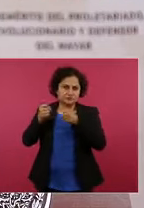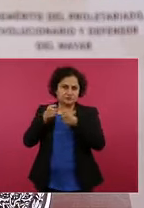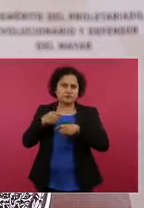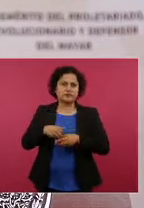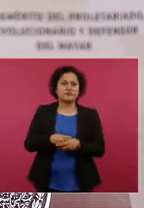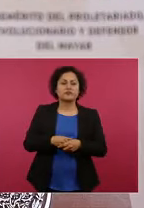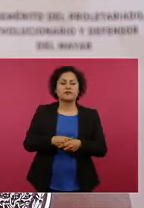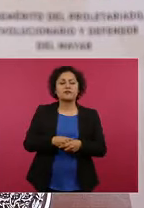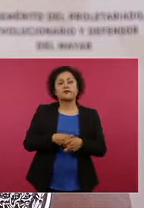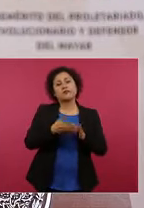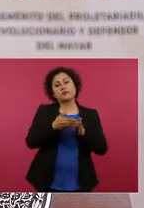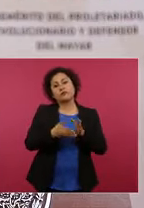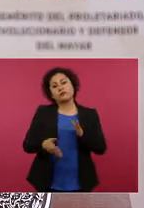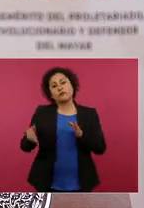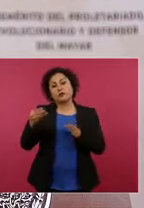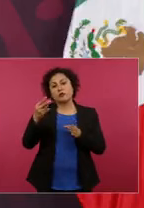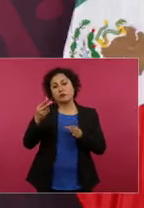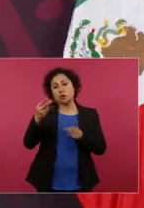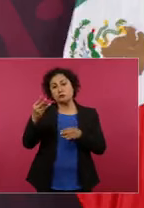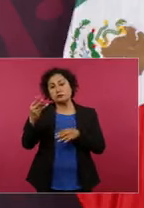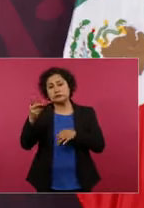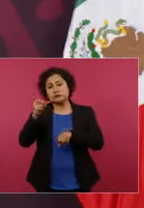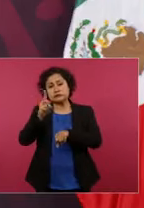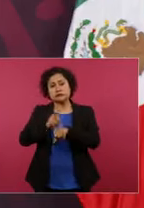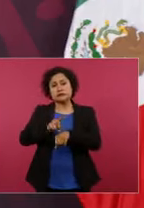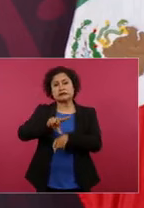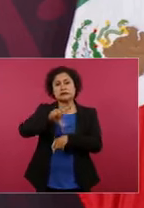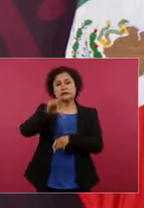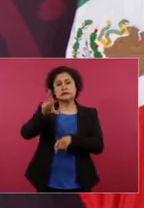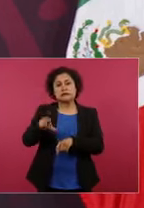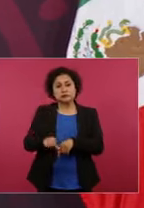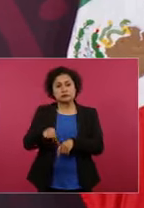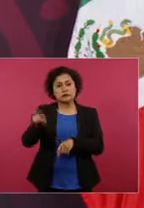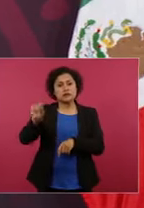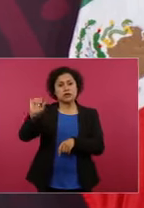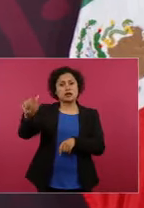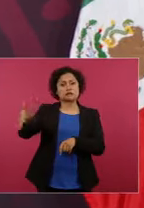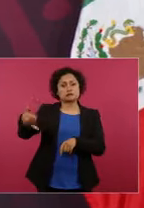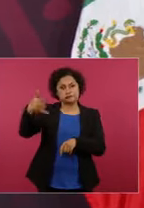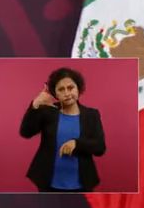Como a los 2-3 días nos habla,